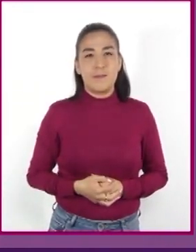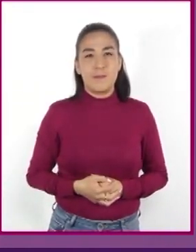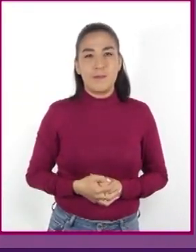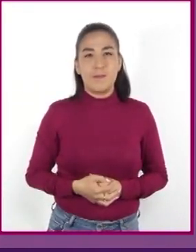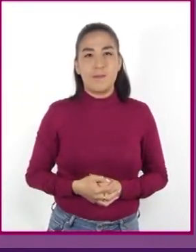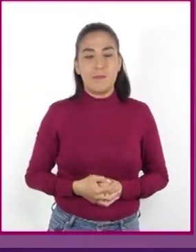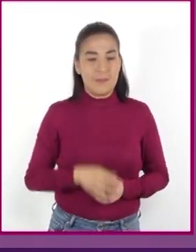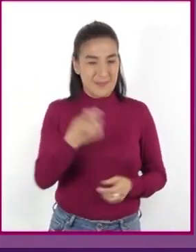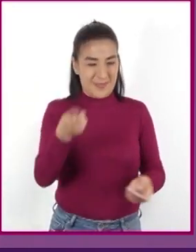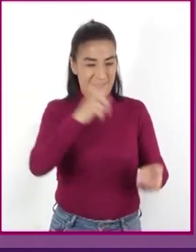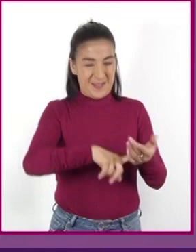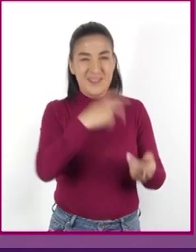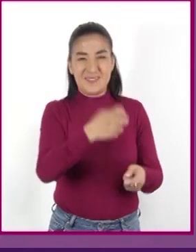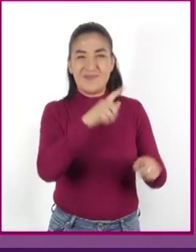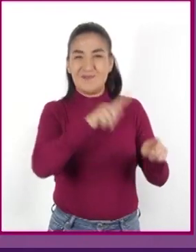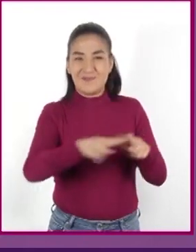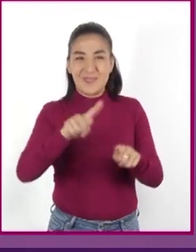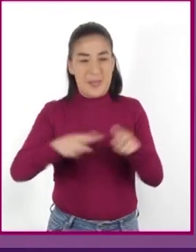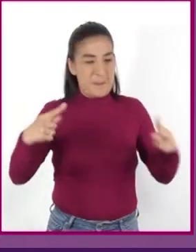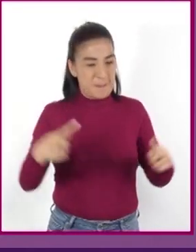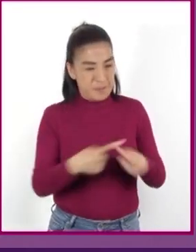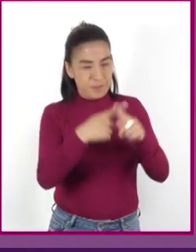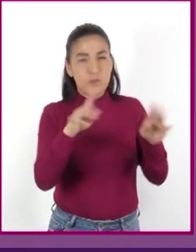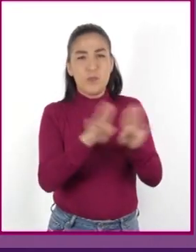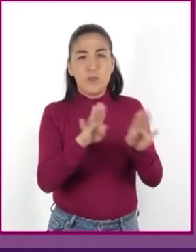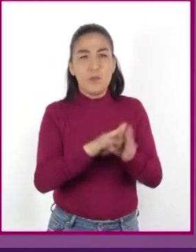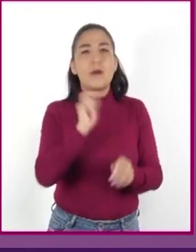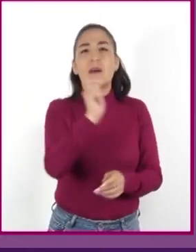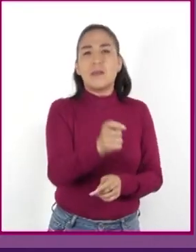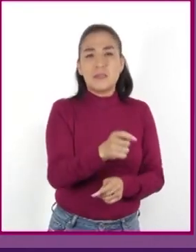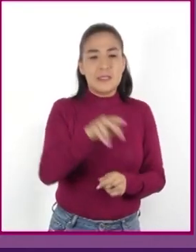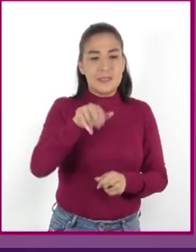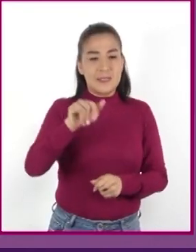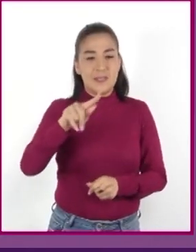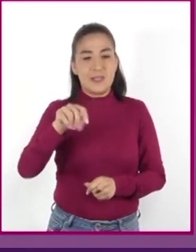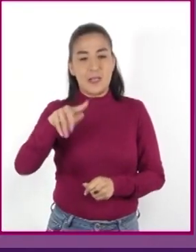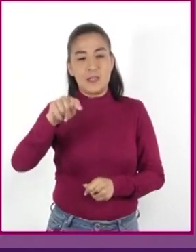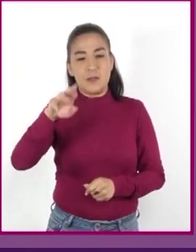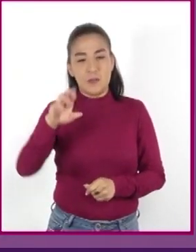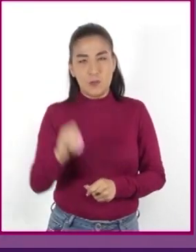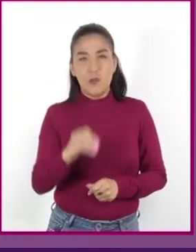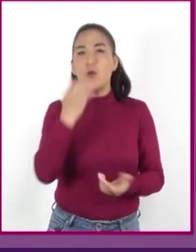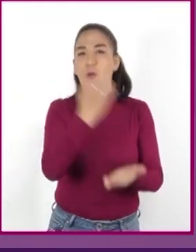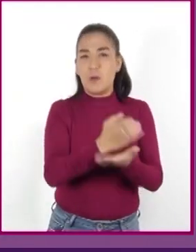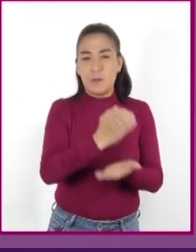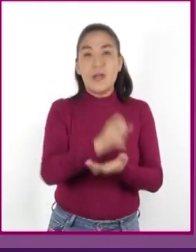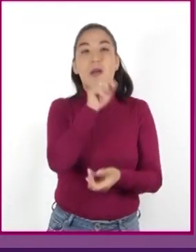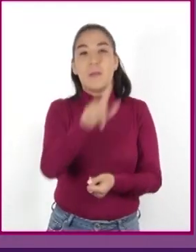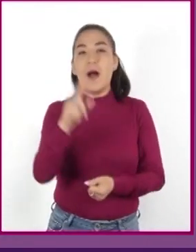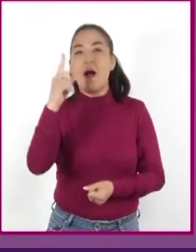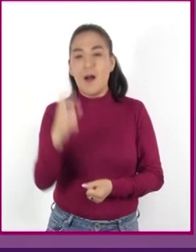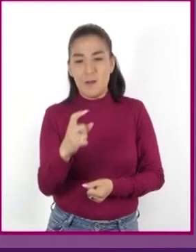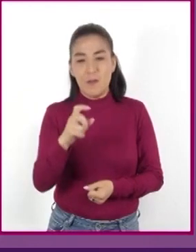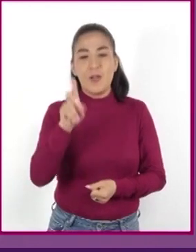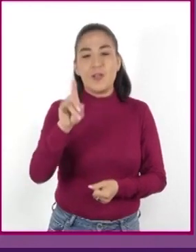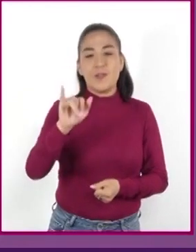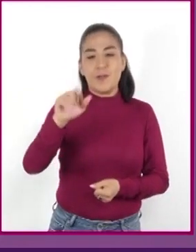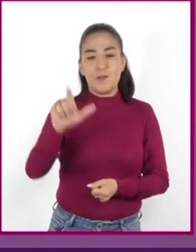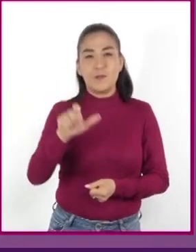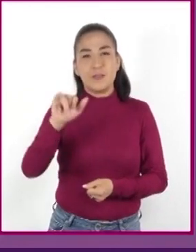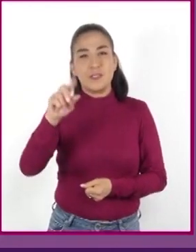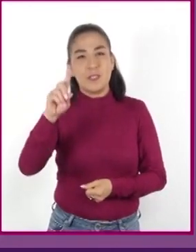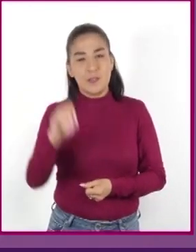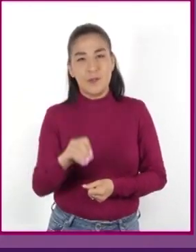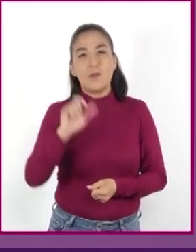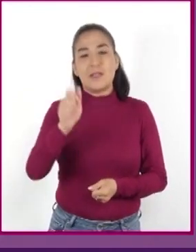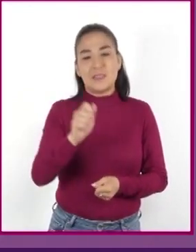Entre los productos de esta reacción, no solo se obtiene el nitrato de cobre, sino agua y dióxido de nitrógeno